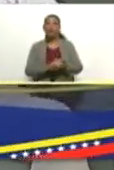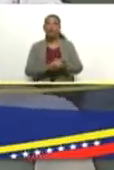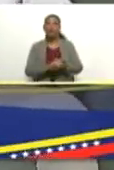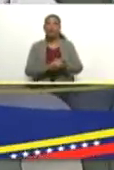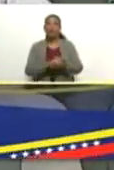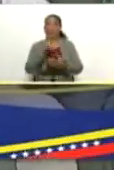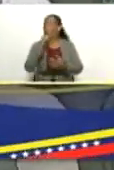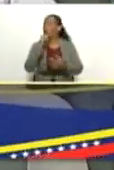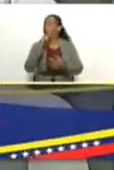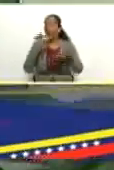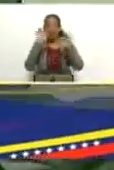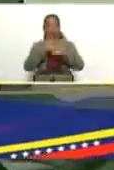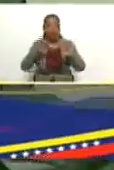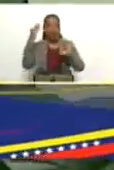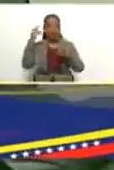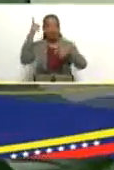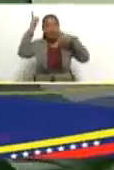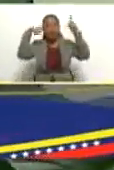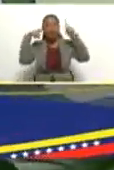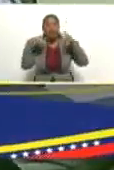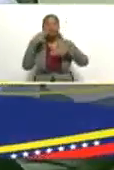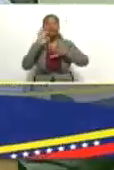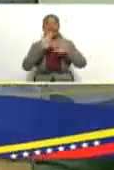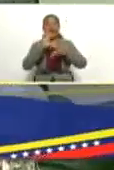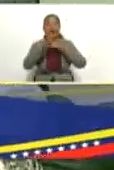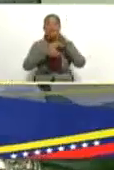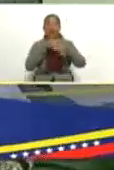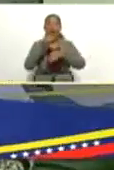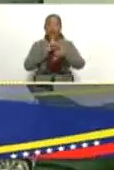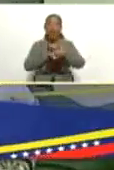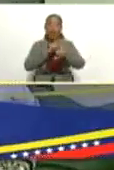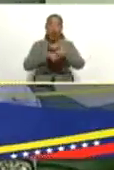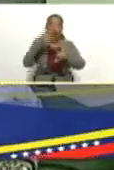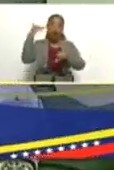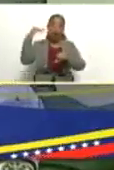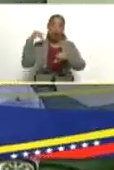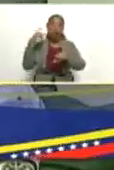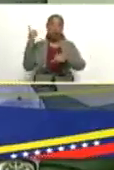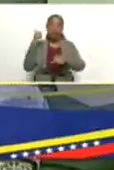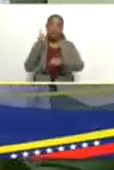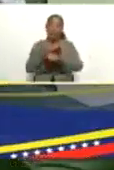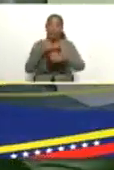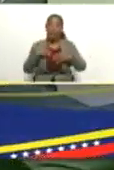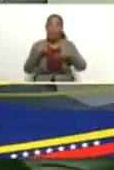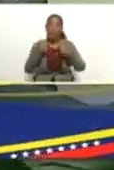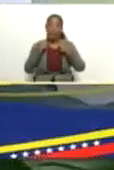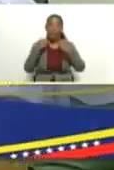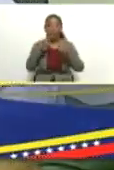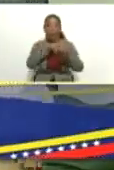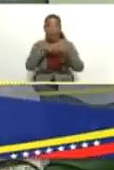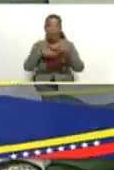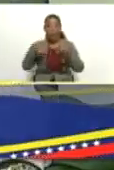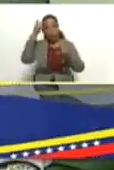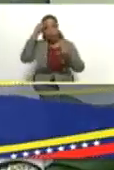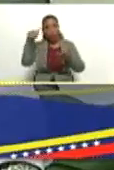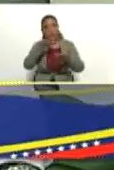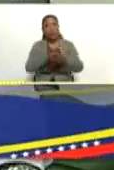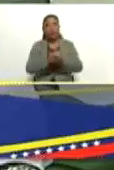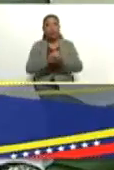existía nada de eso. Y Chávez ya hablaba en los documentos de la época, Héctor, deberíamos rescatarlo para leérselos al pueblo,